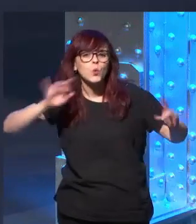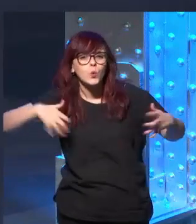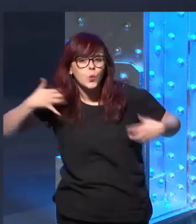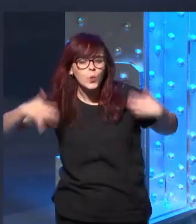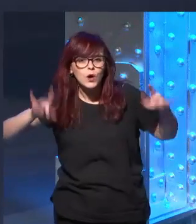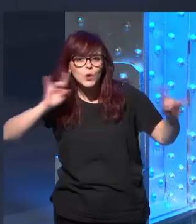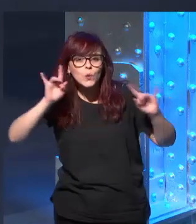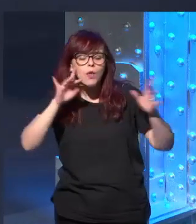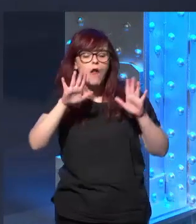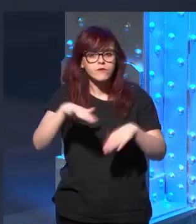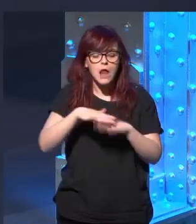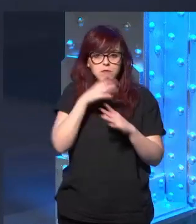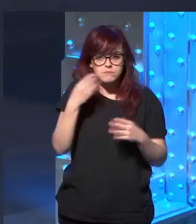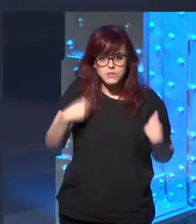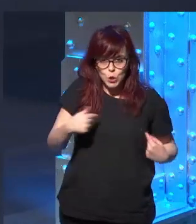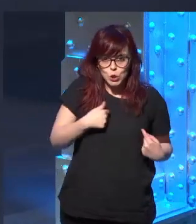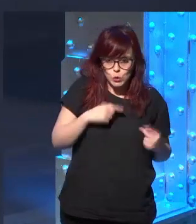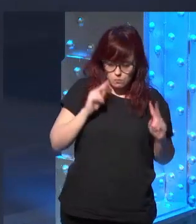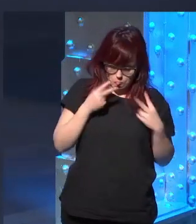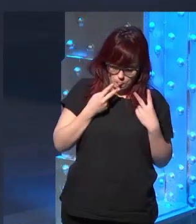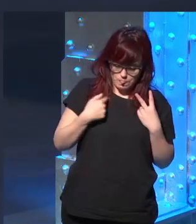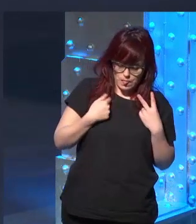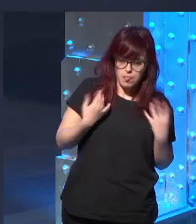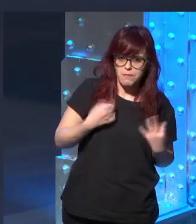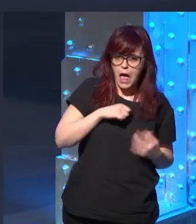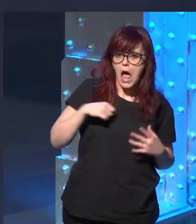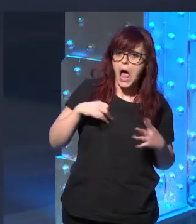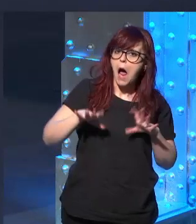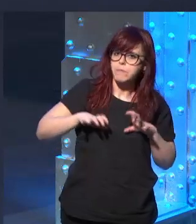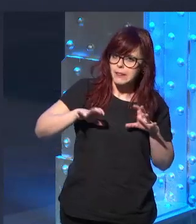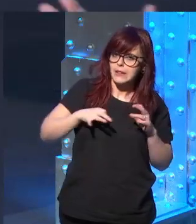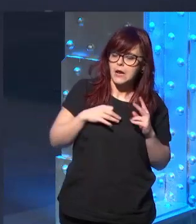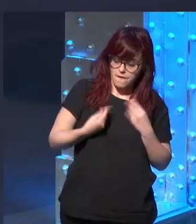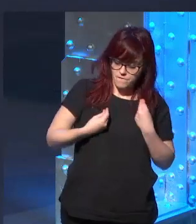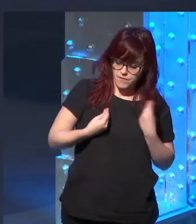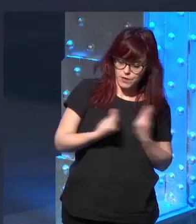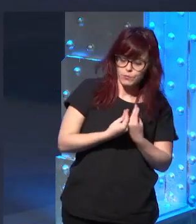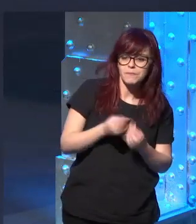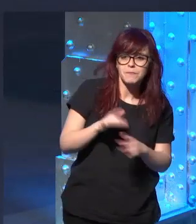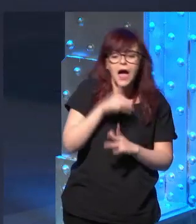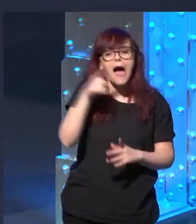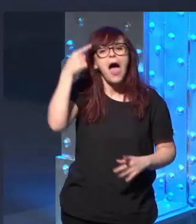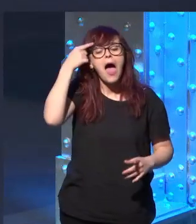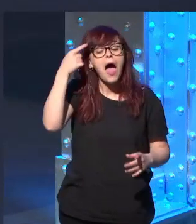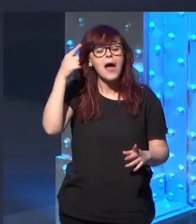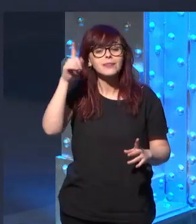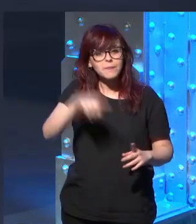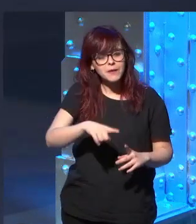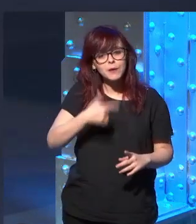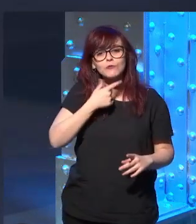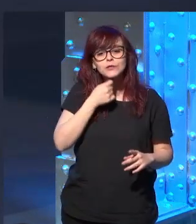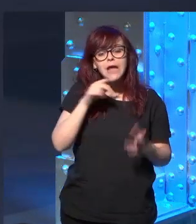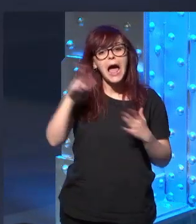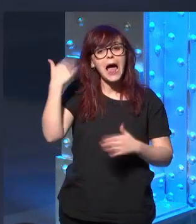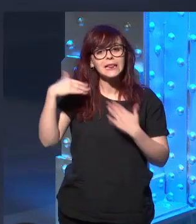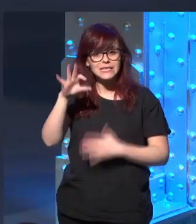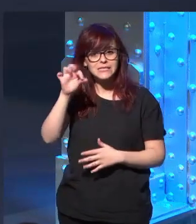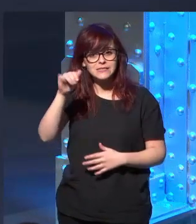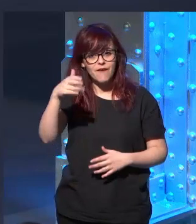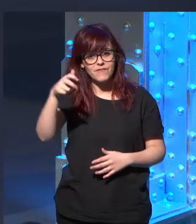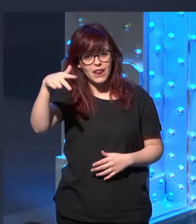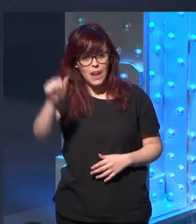la ciudad que te distrae de ti mismo, ¿no? Que, bueno, eso. Oye, me gustaría recoger el melón que ha soltado antes Sabina, después